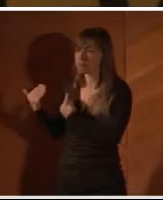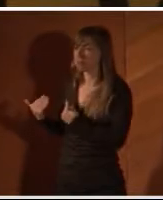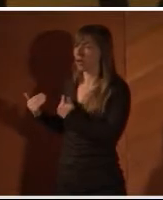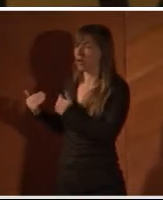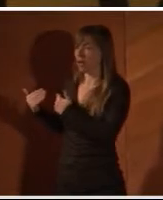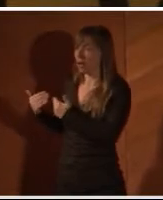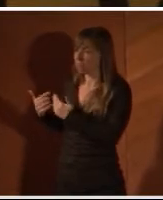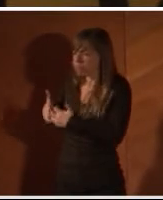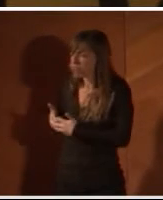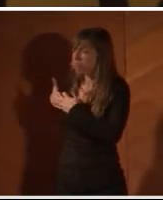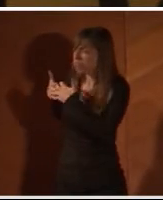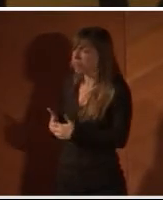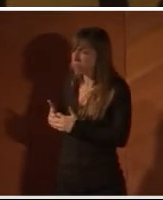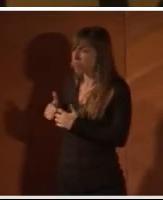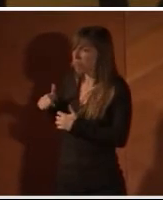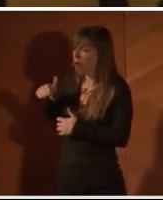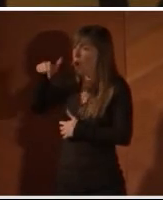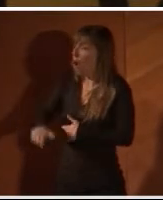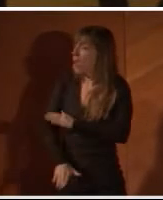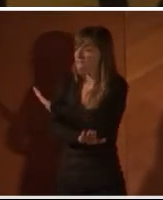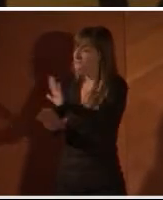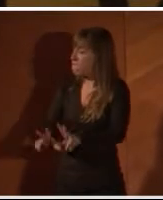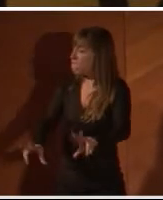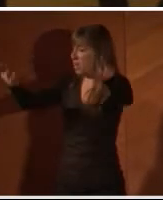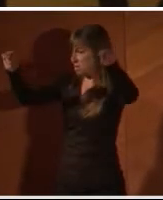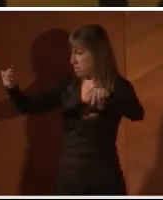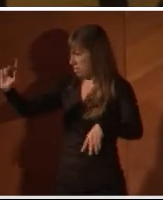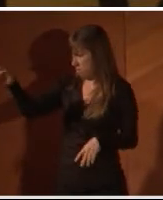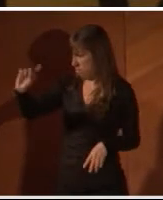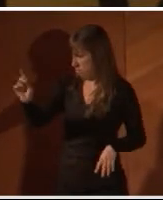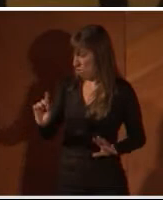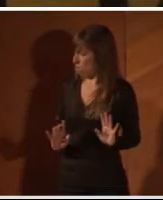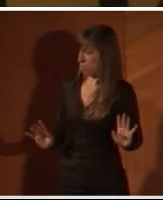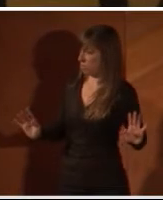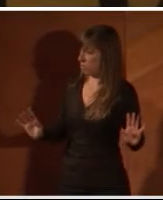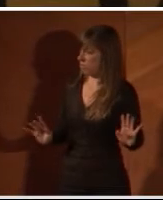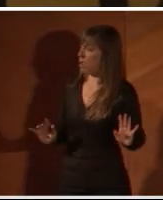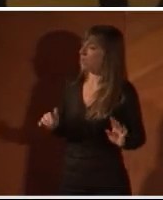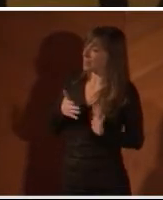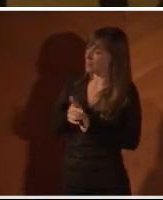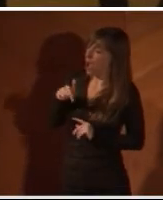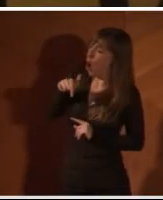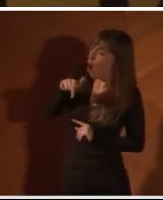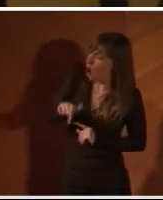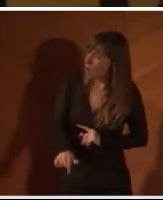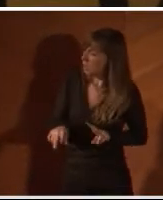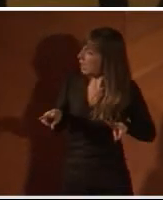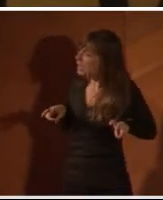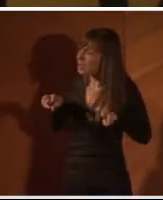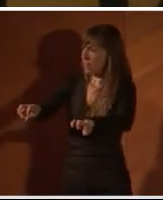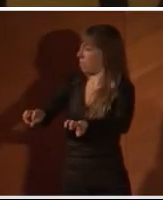tras mucha lucha, ¿no? Hoy ponemos de largo el proceso, sino que es el arranque, esto es el